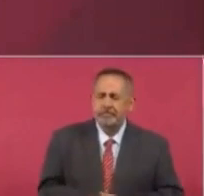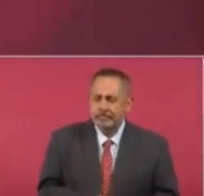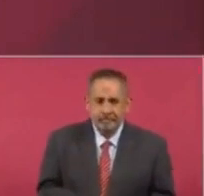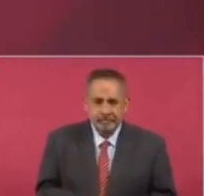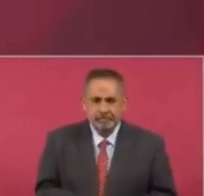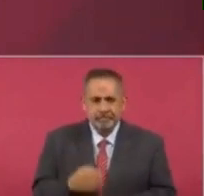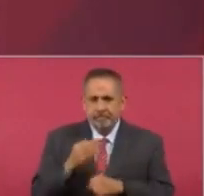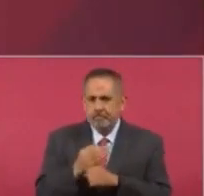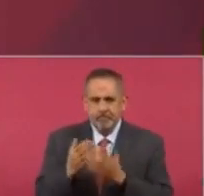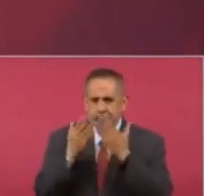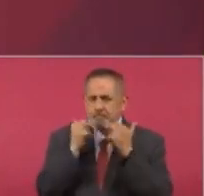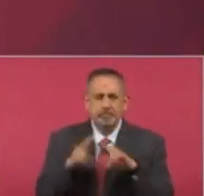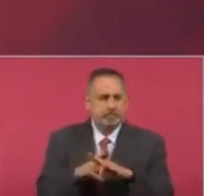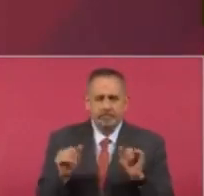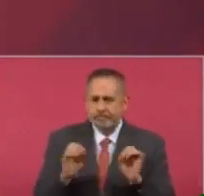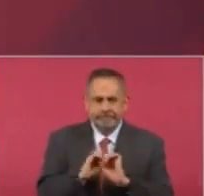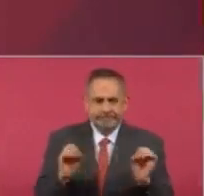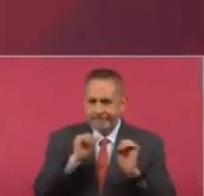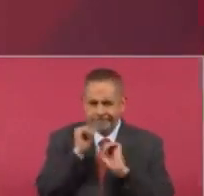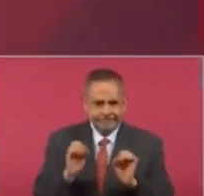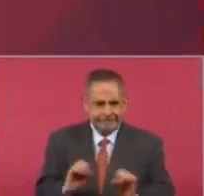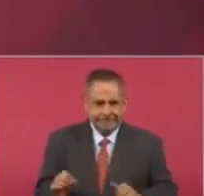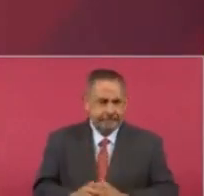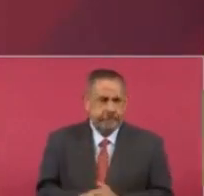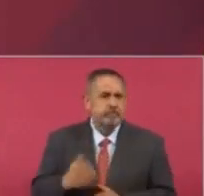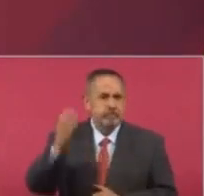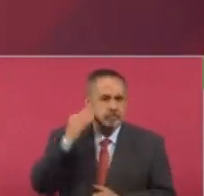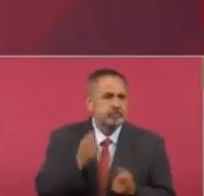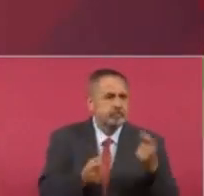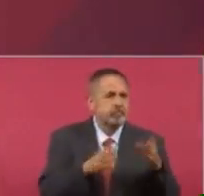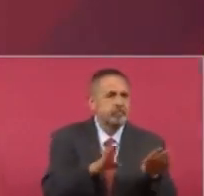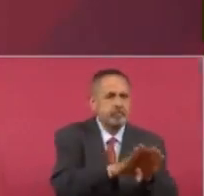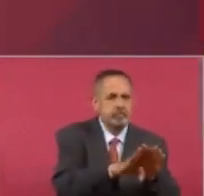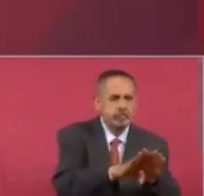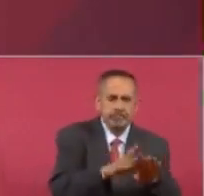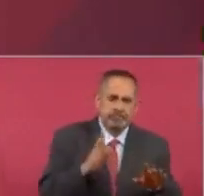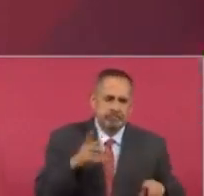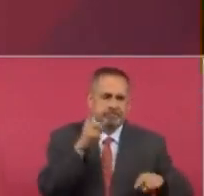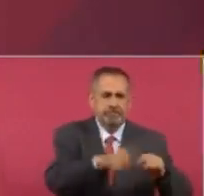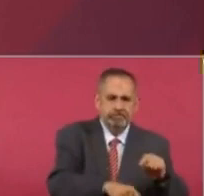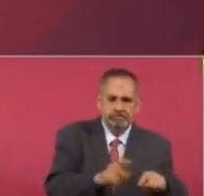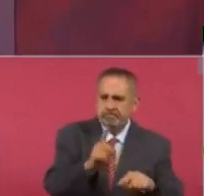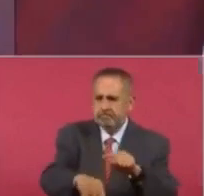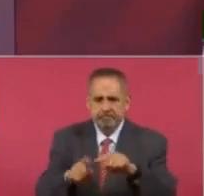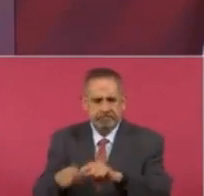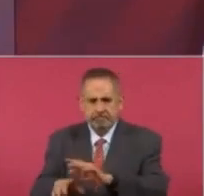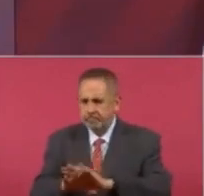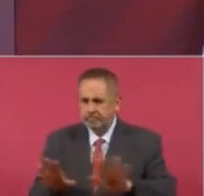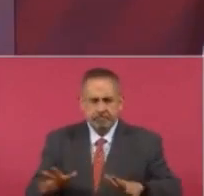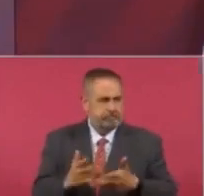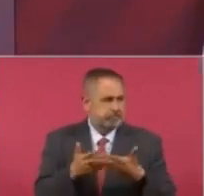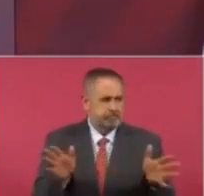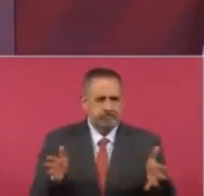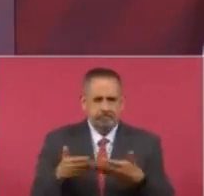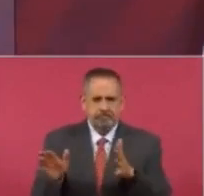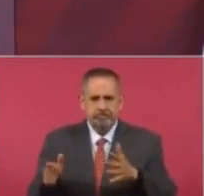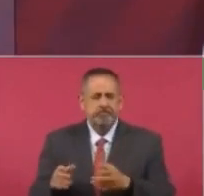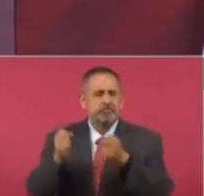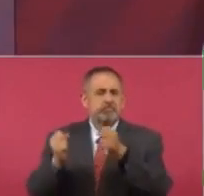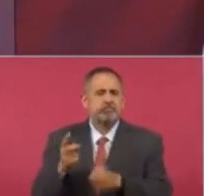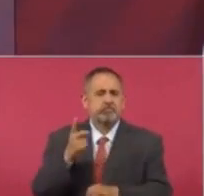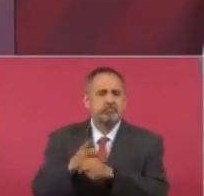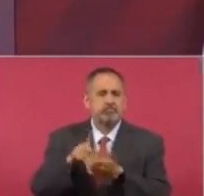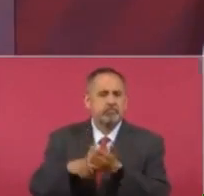hay ningún bloqueo si existieron algunos fueron retirados por personal de de seguridad del estado